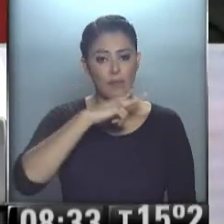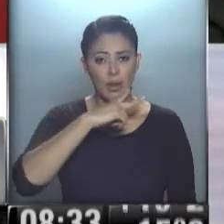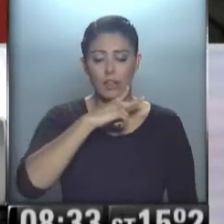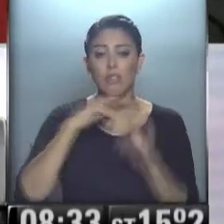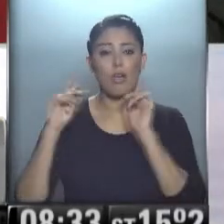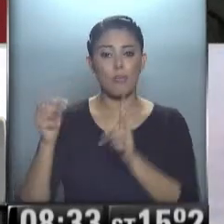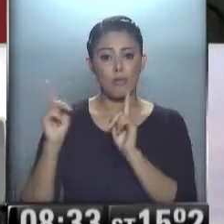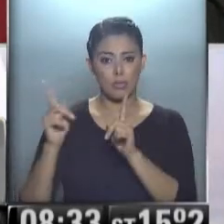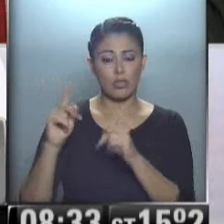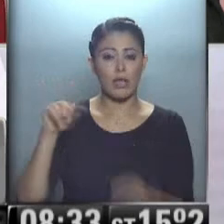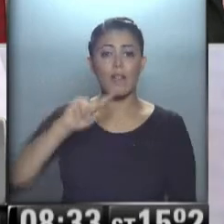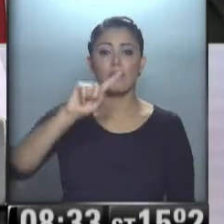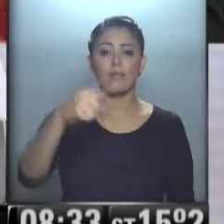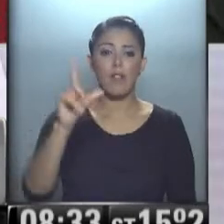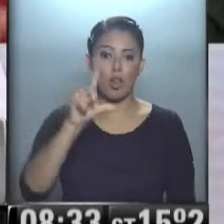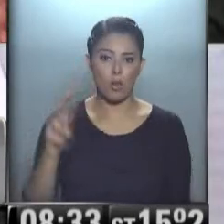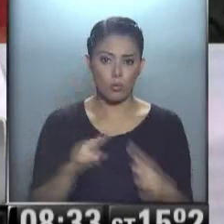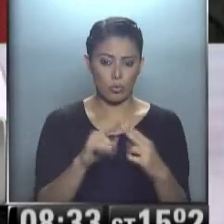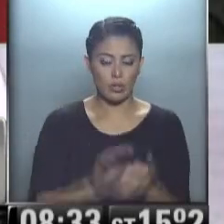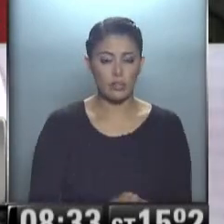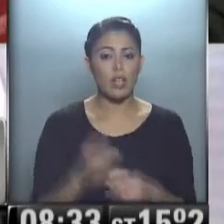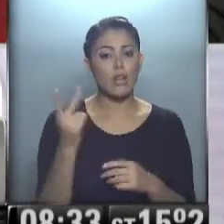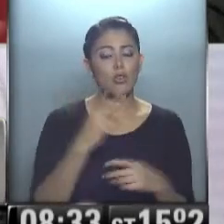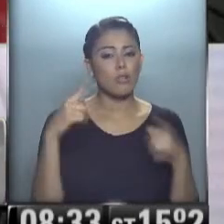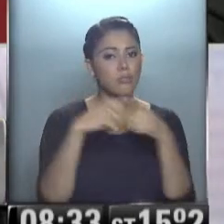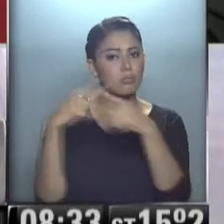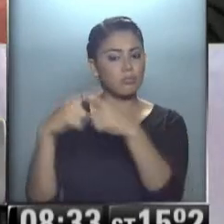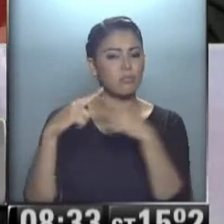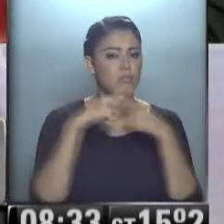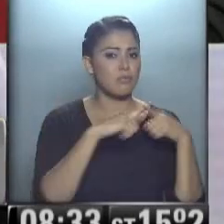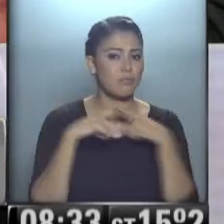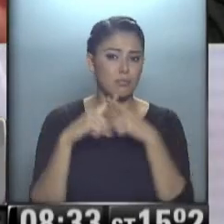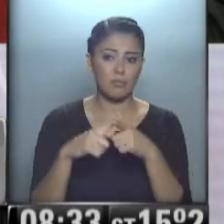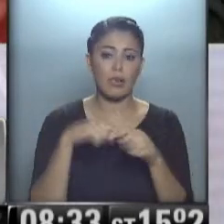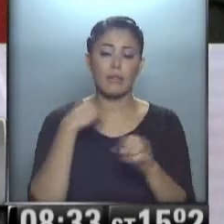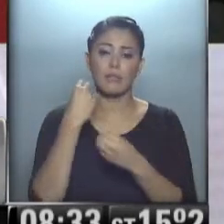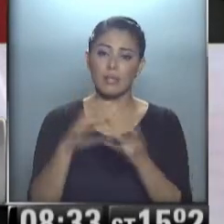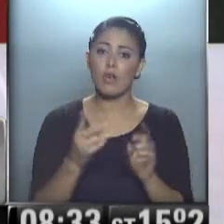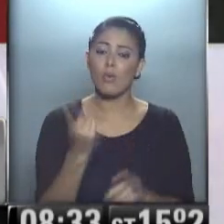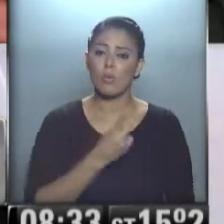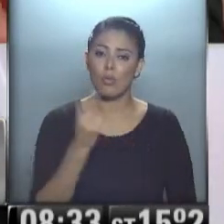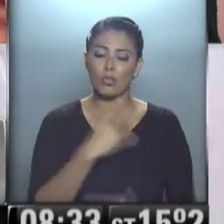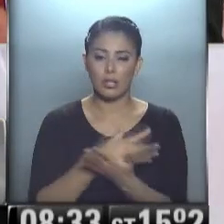docentes se reanuda el día lunes son conversaciones negociaciones en marcha en cualquiera de estos sectores que estamos tratando